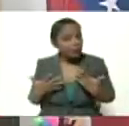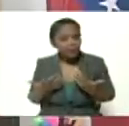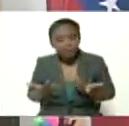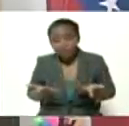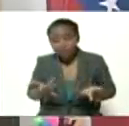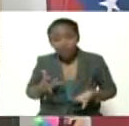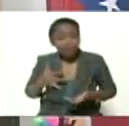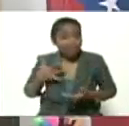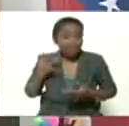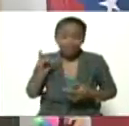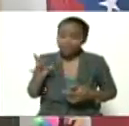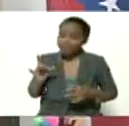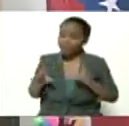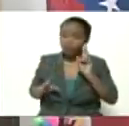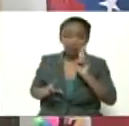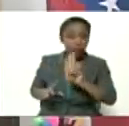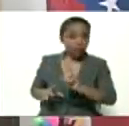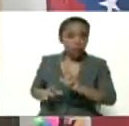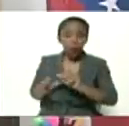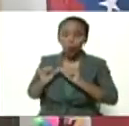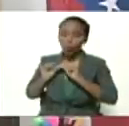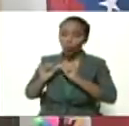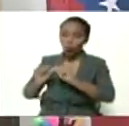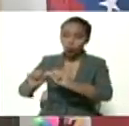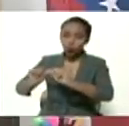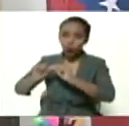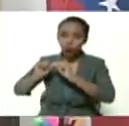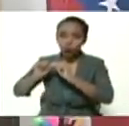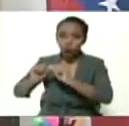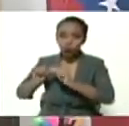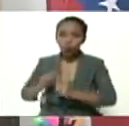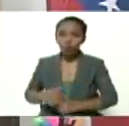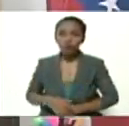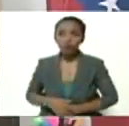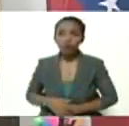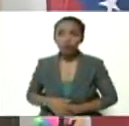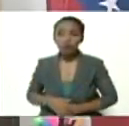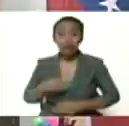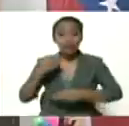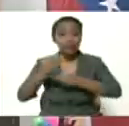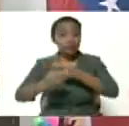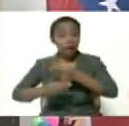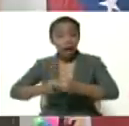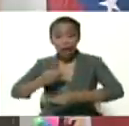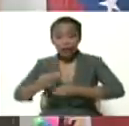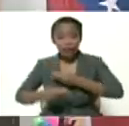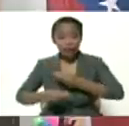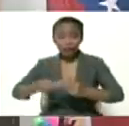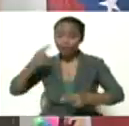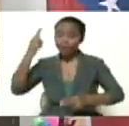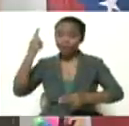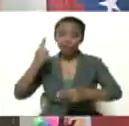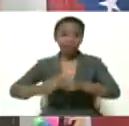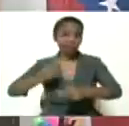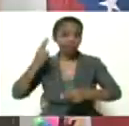lamentablemente continúan y se hacen muy peligrosas